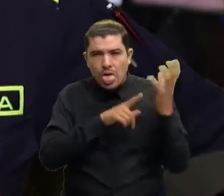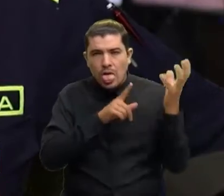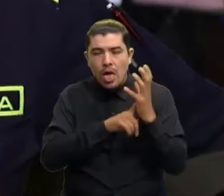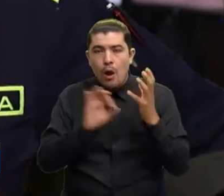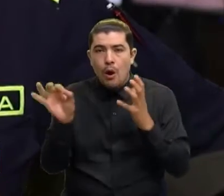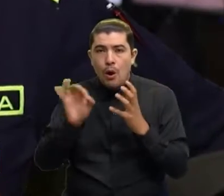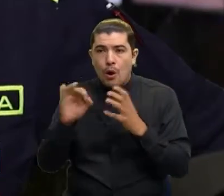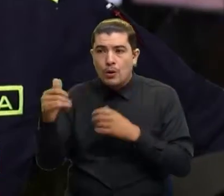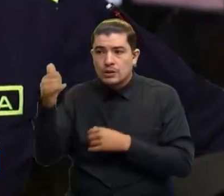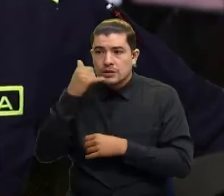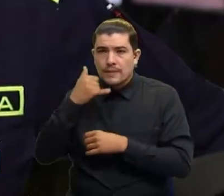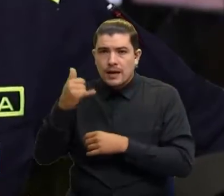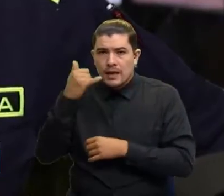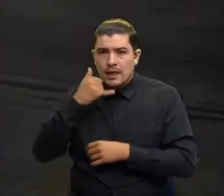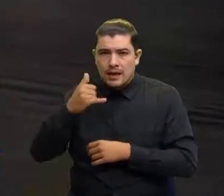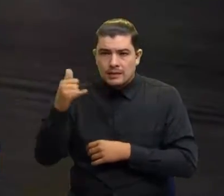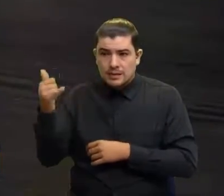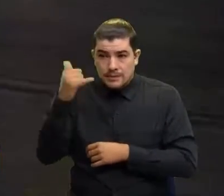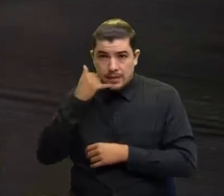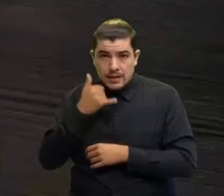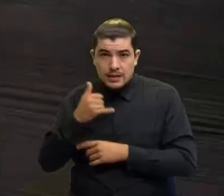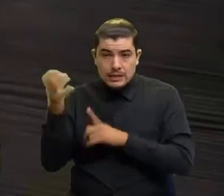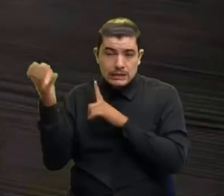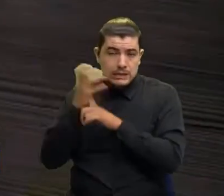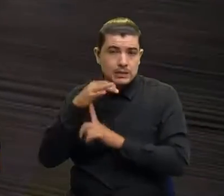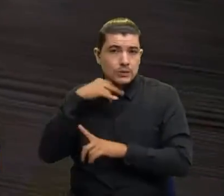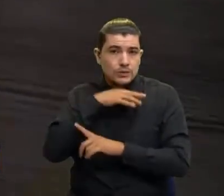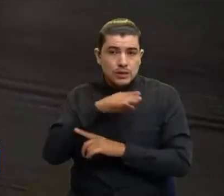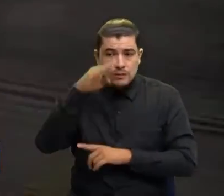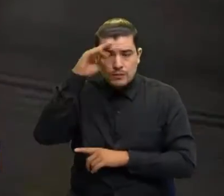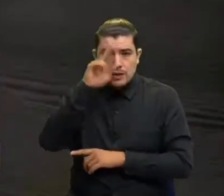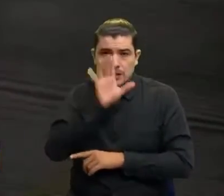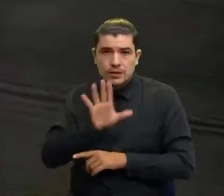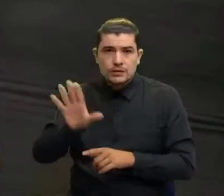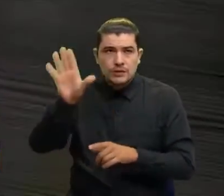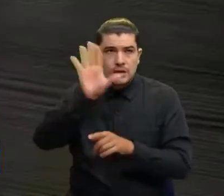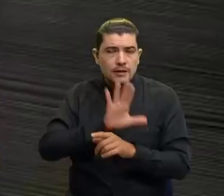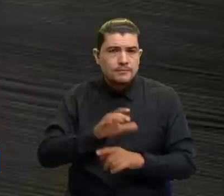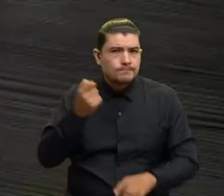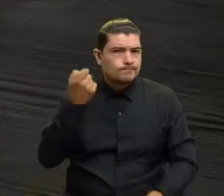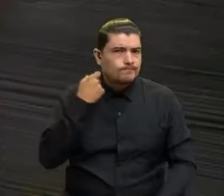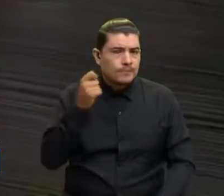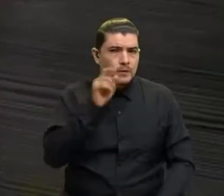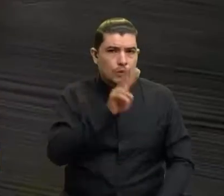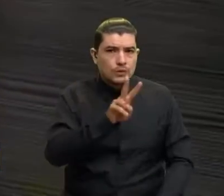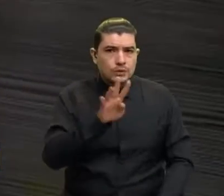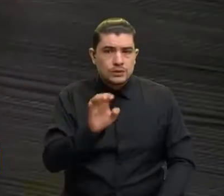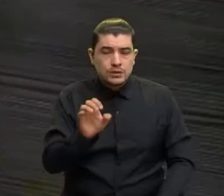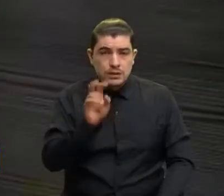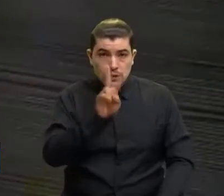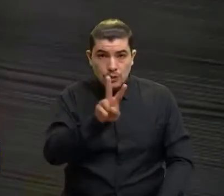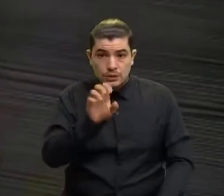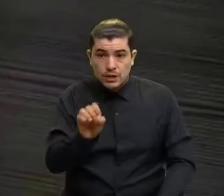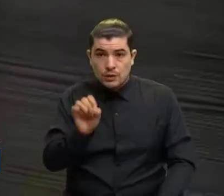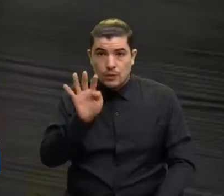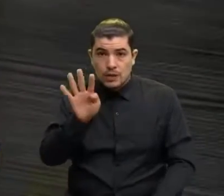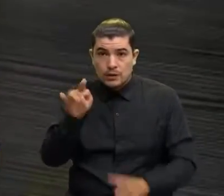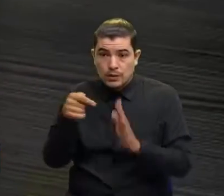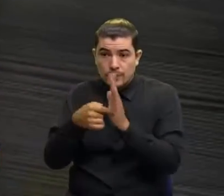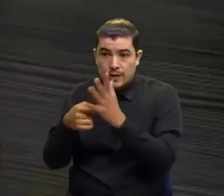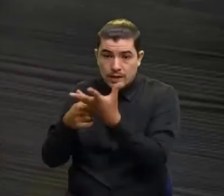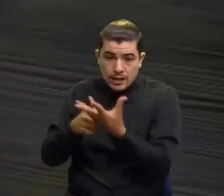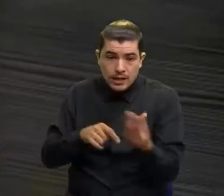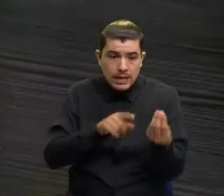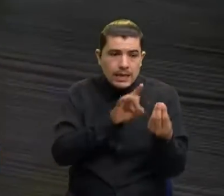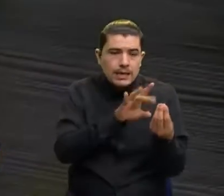llamadas insultantes a nuestros uniformados. En los últimos 30 días ingresaron más de 204 mil llamadas, de las cuales solo el